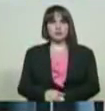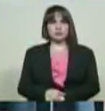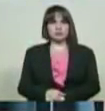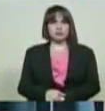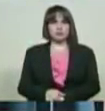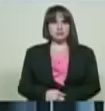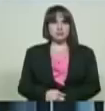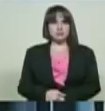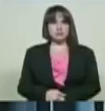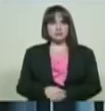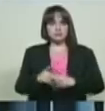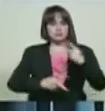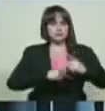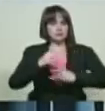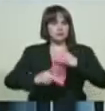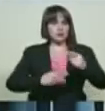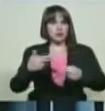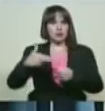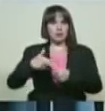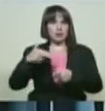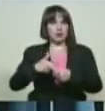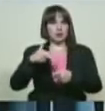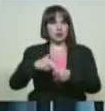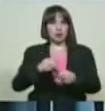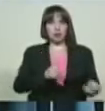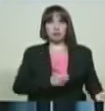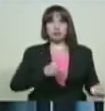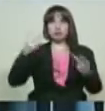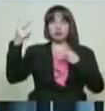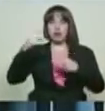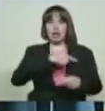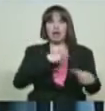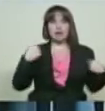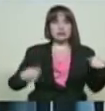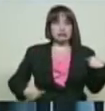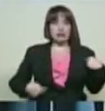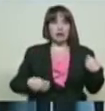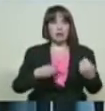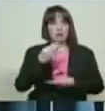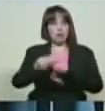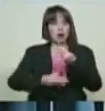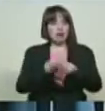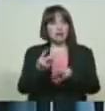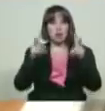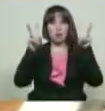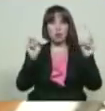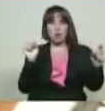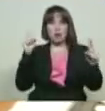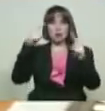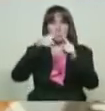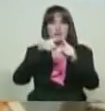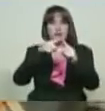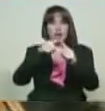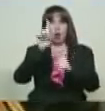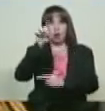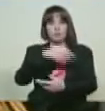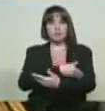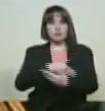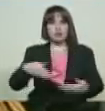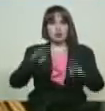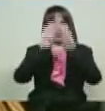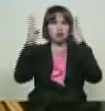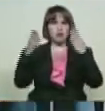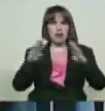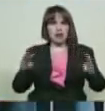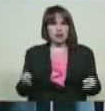la producción petrolera que exportamos a China a 1 millón de barriles es la nueva meta. 1 millón de barriles, solo para